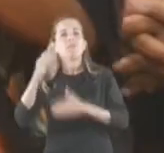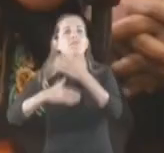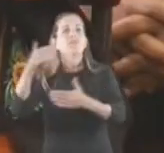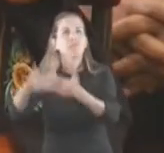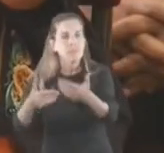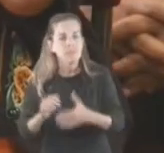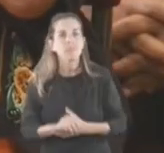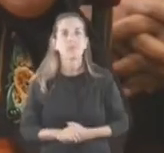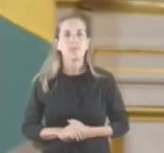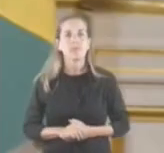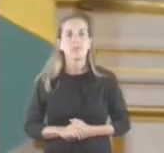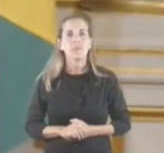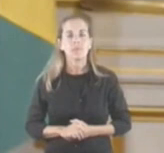UNASUR.